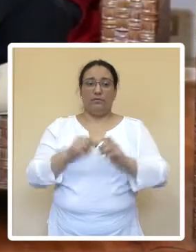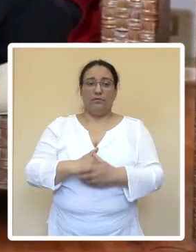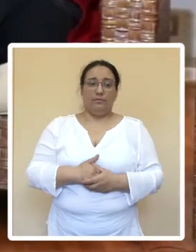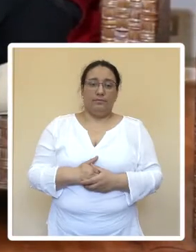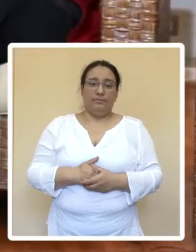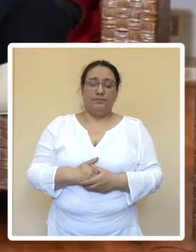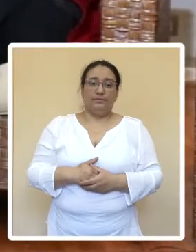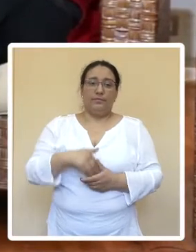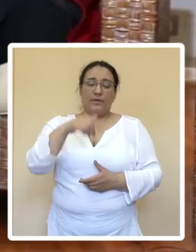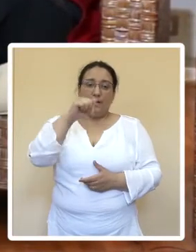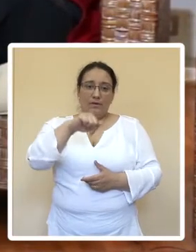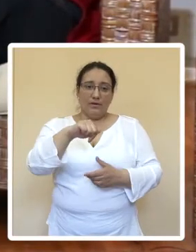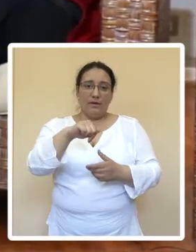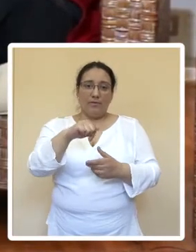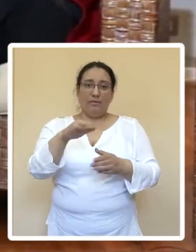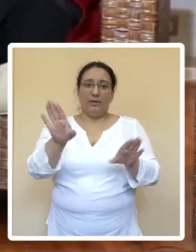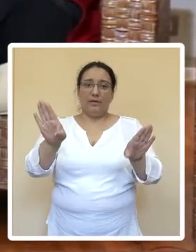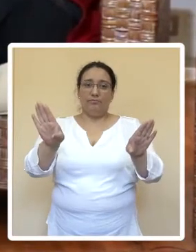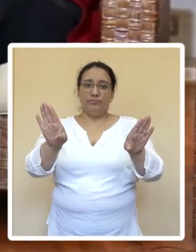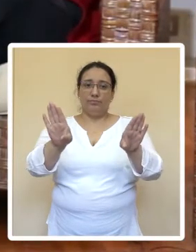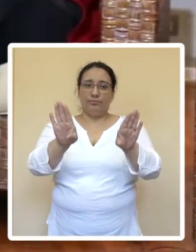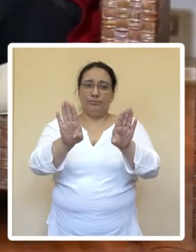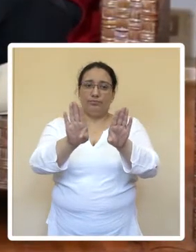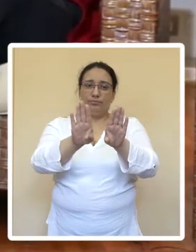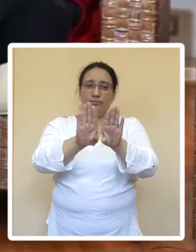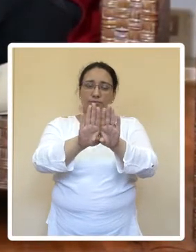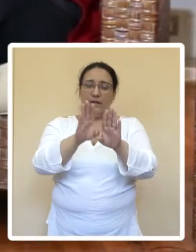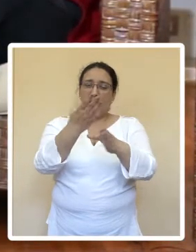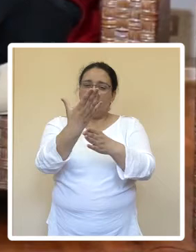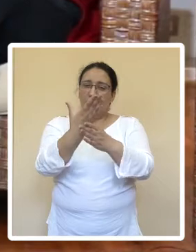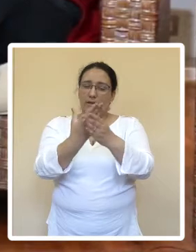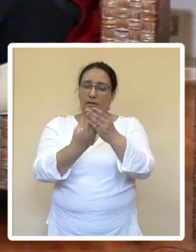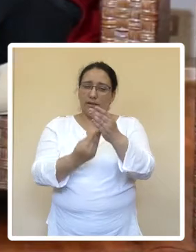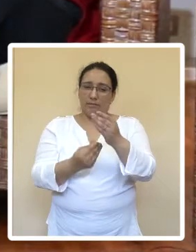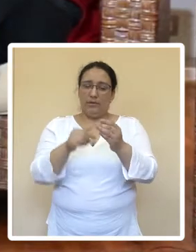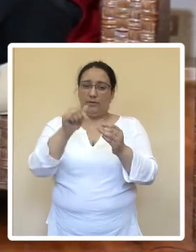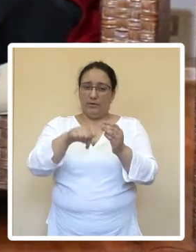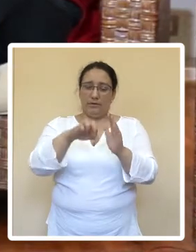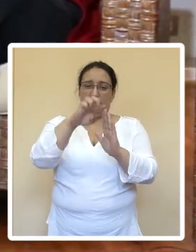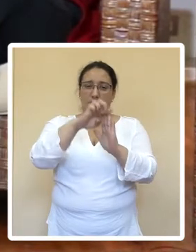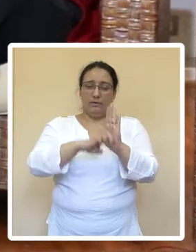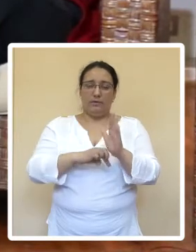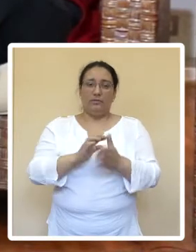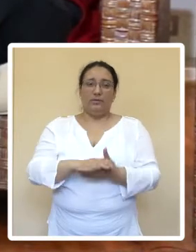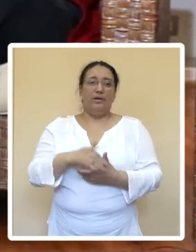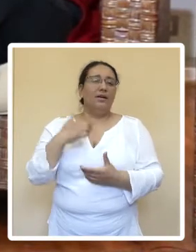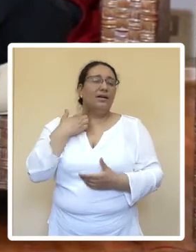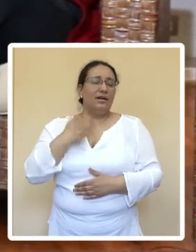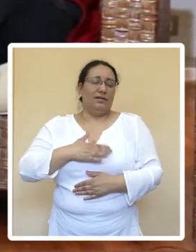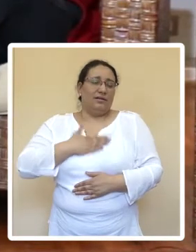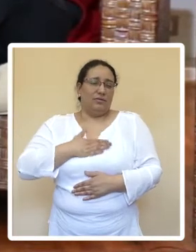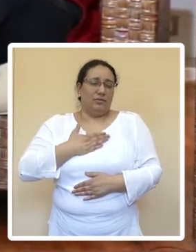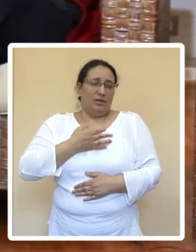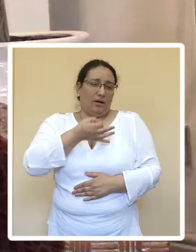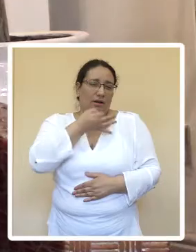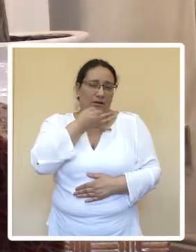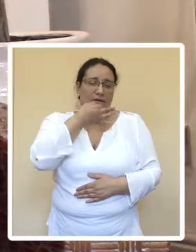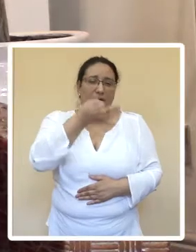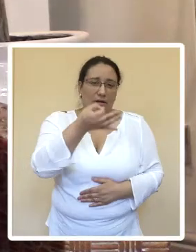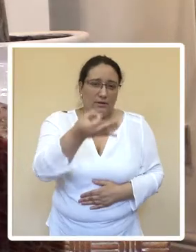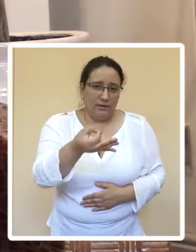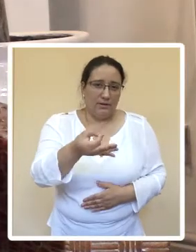ahora para ir cerrando este capítulo, ¿cuál sería tu mensaje a la comunidad